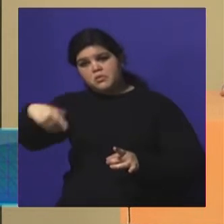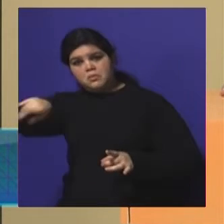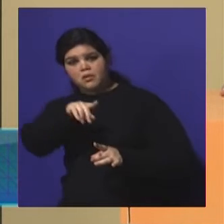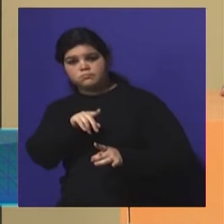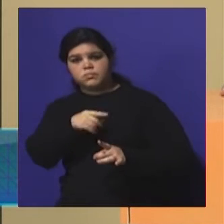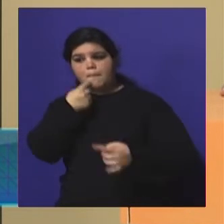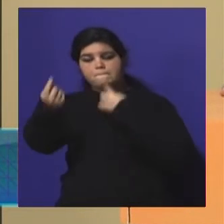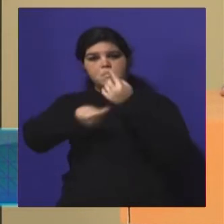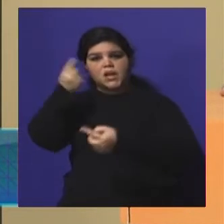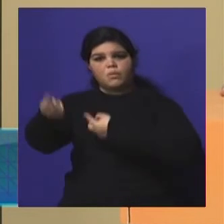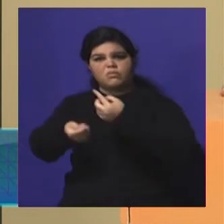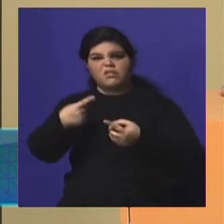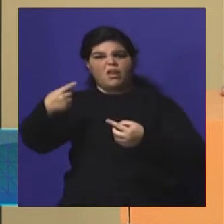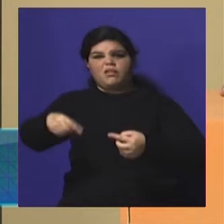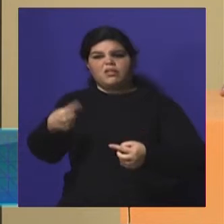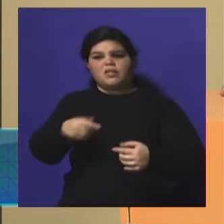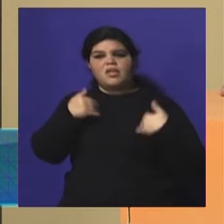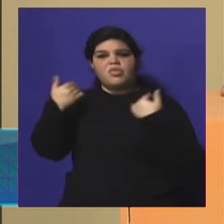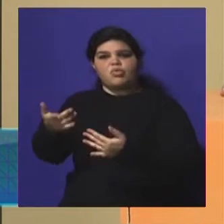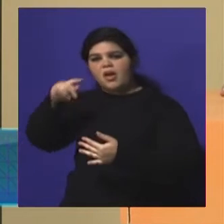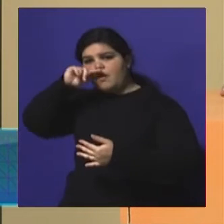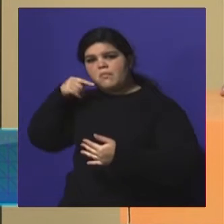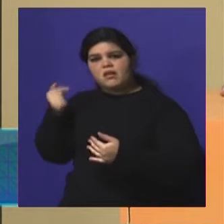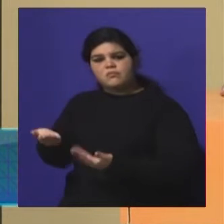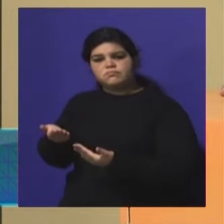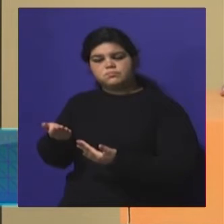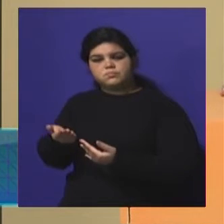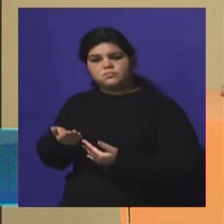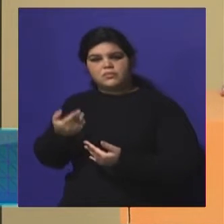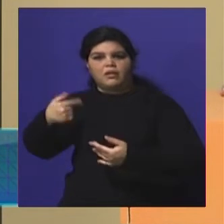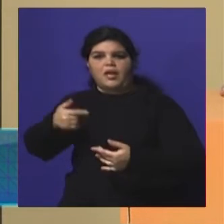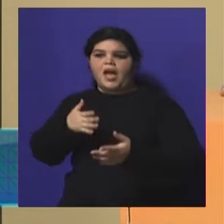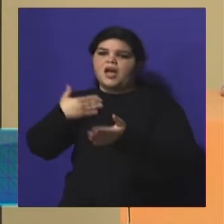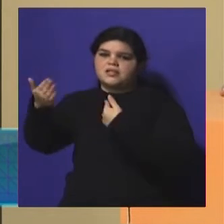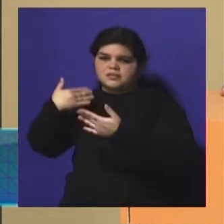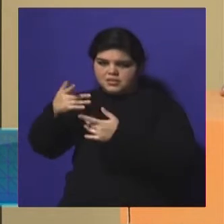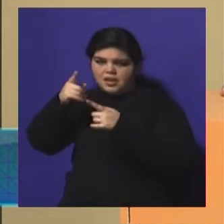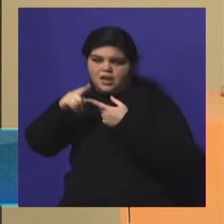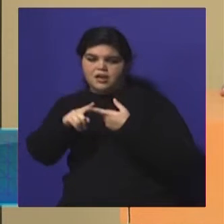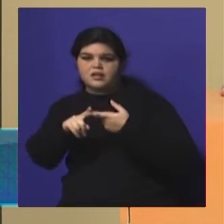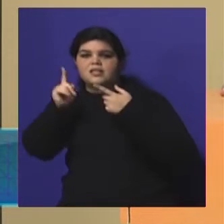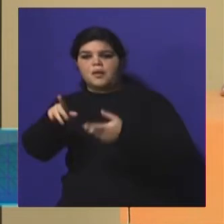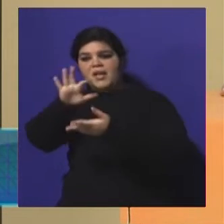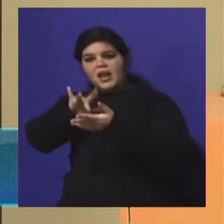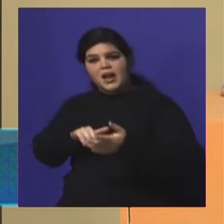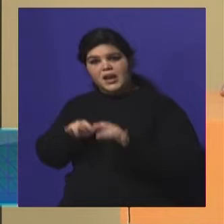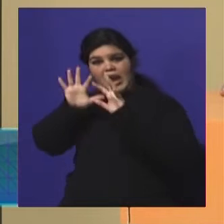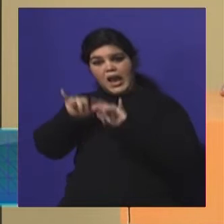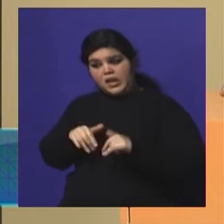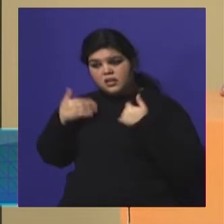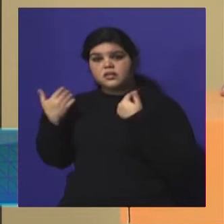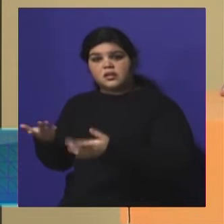el rey Juan Carlos al presidente. En realidad, más allá de conversaciones, se dice que hubo una carta de por medio.